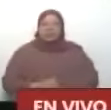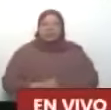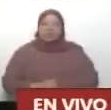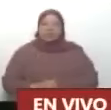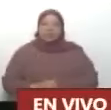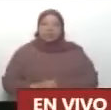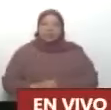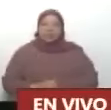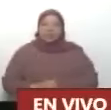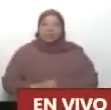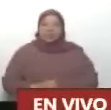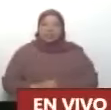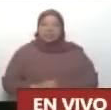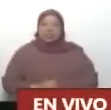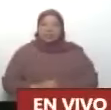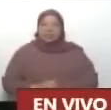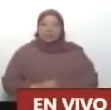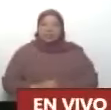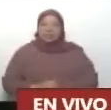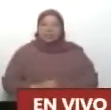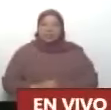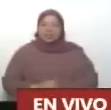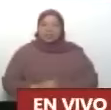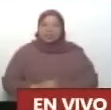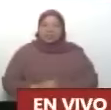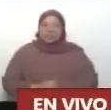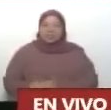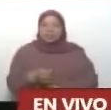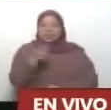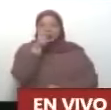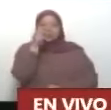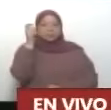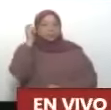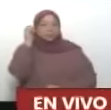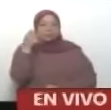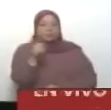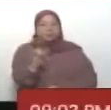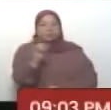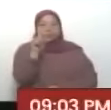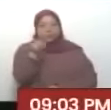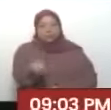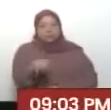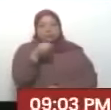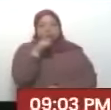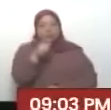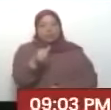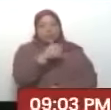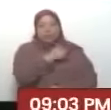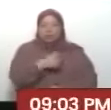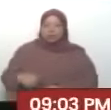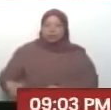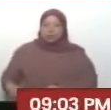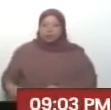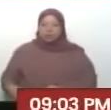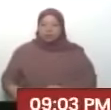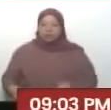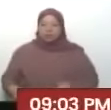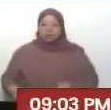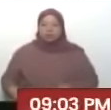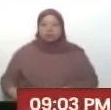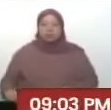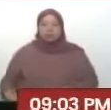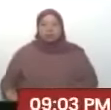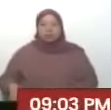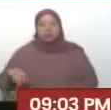Bueno, gracias, Eusenis del Mar, ese nombre bien bonito. Y por acá tenemos a, precisamente, a